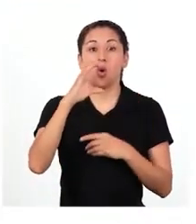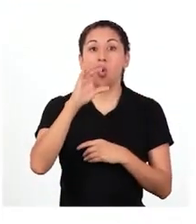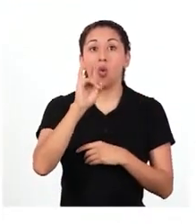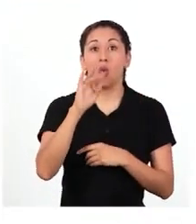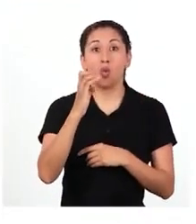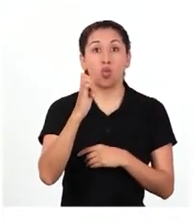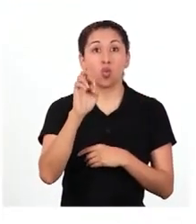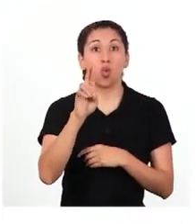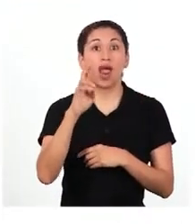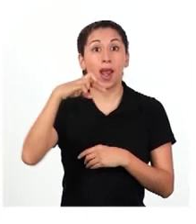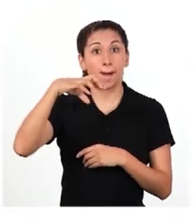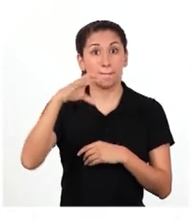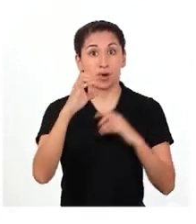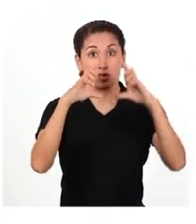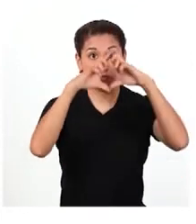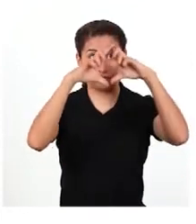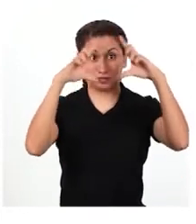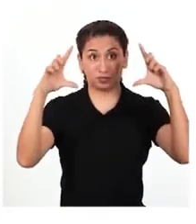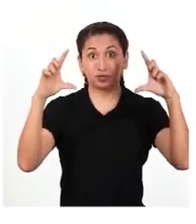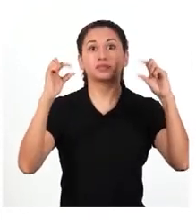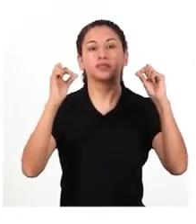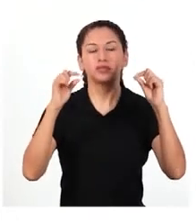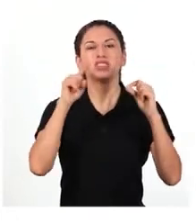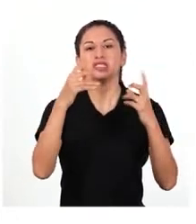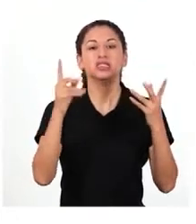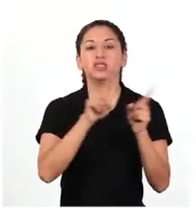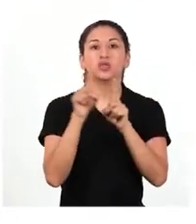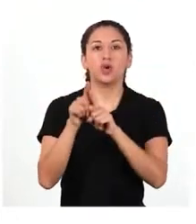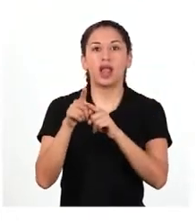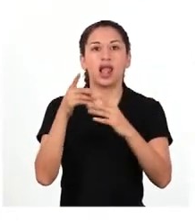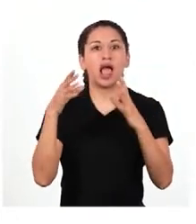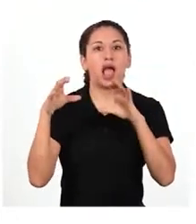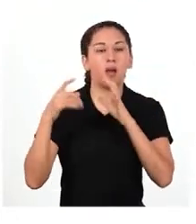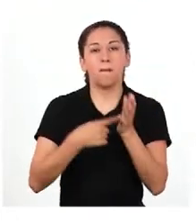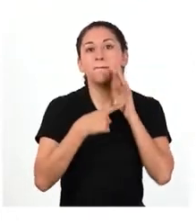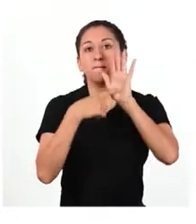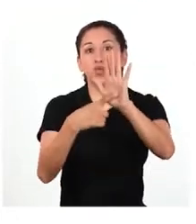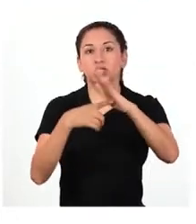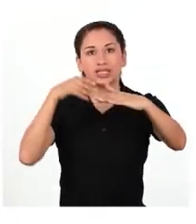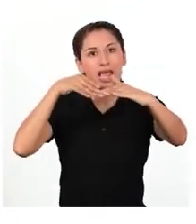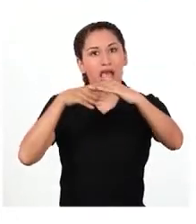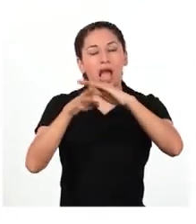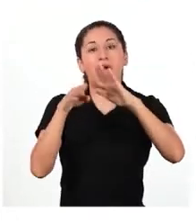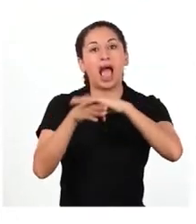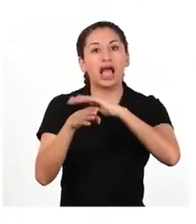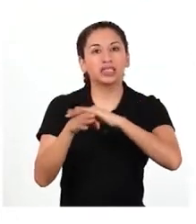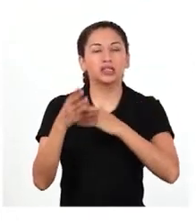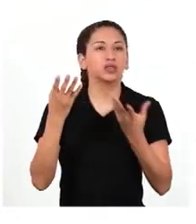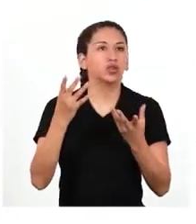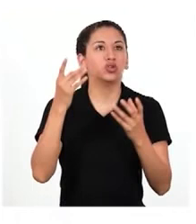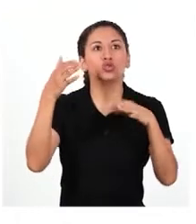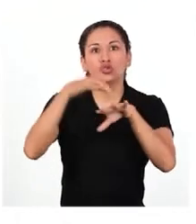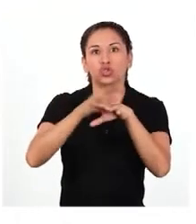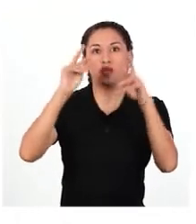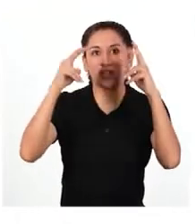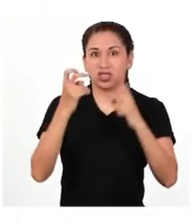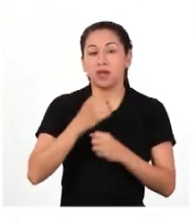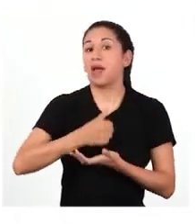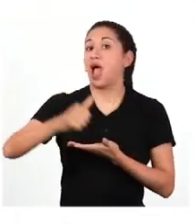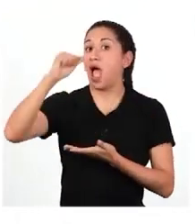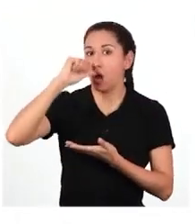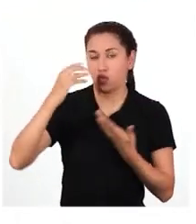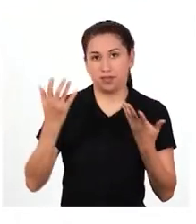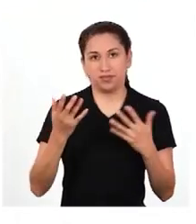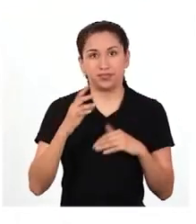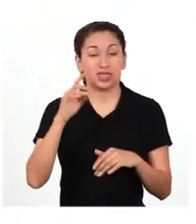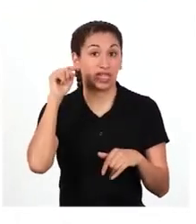se mencionan las acciones para promover el derecho al acceso de recursos básicos como el agua.